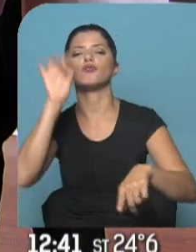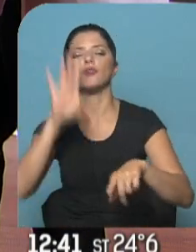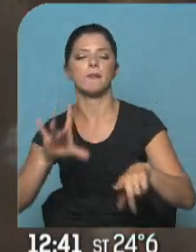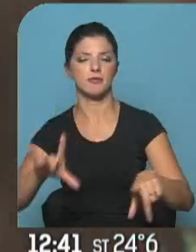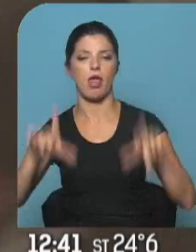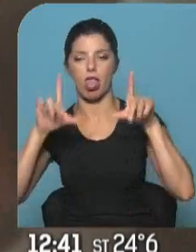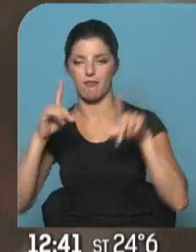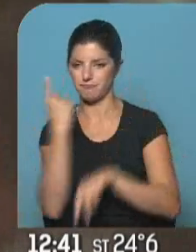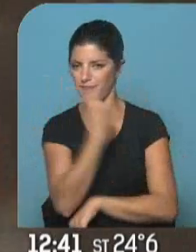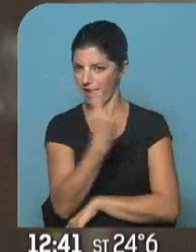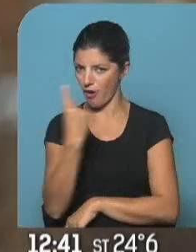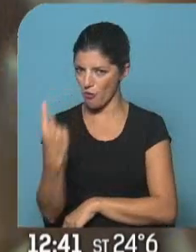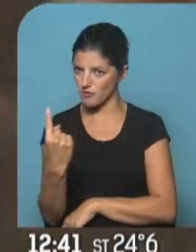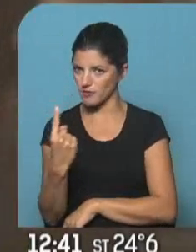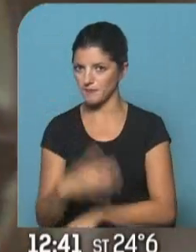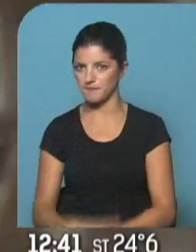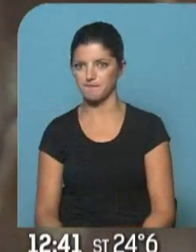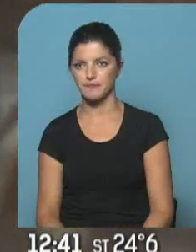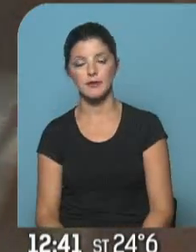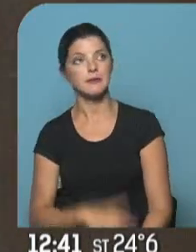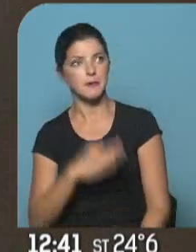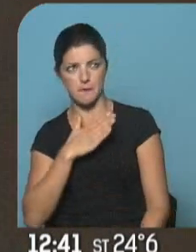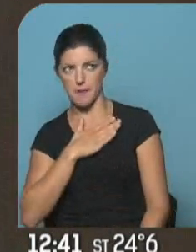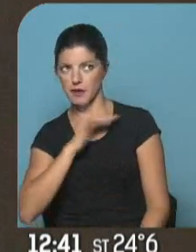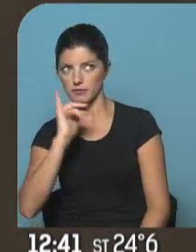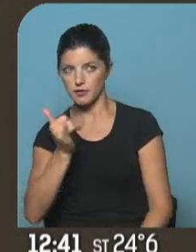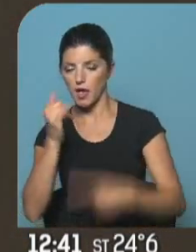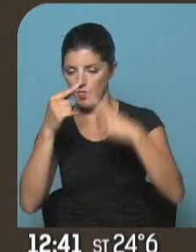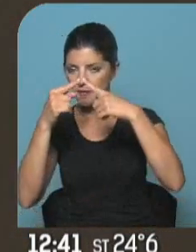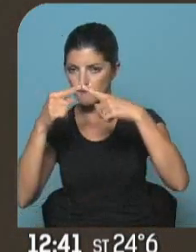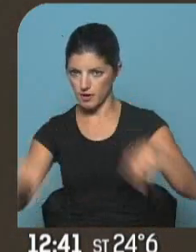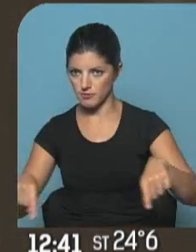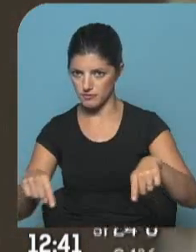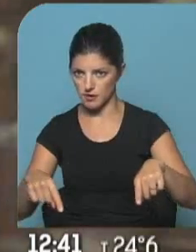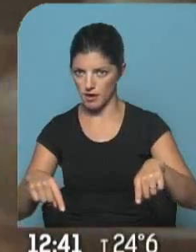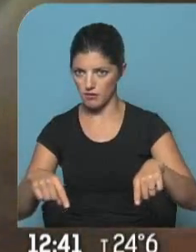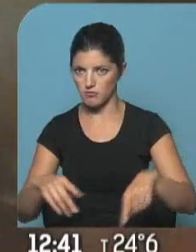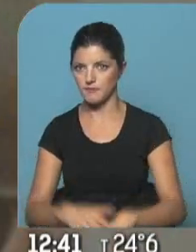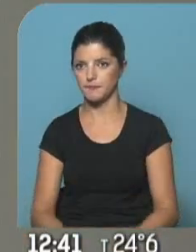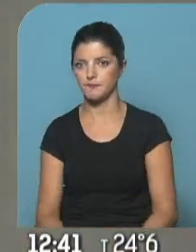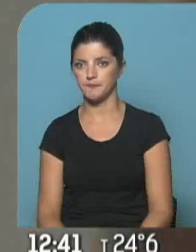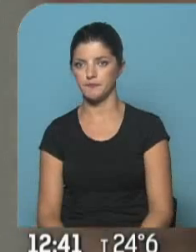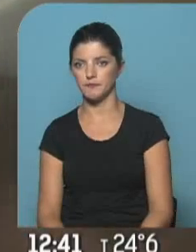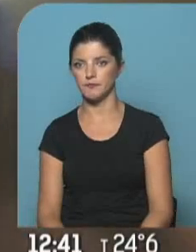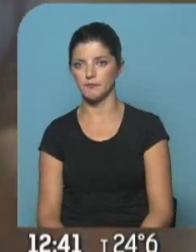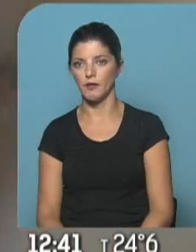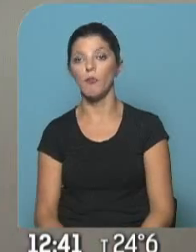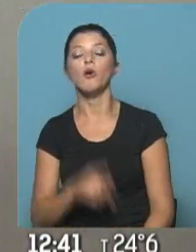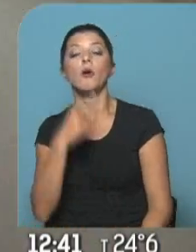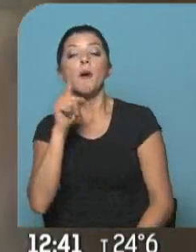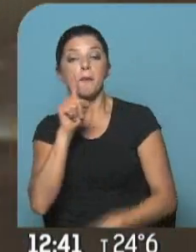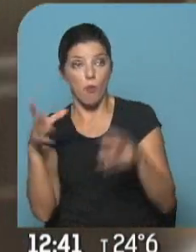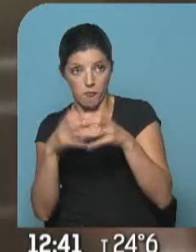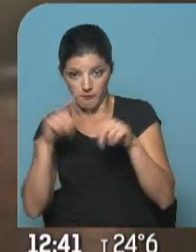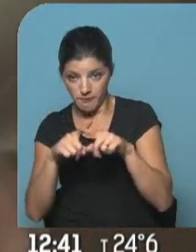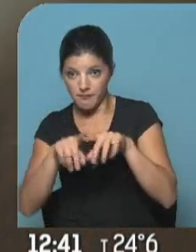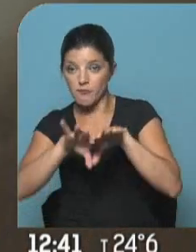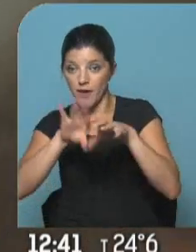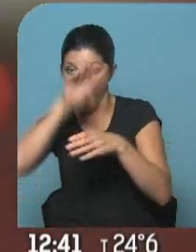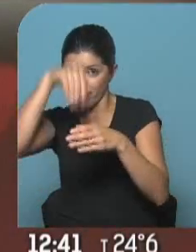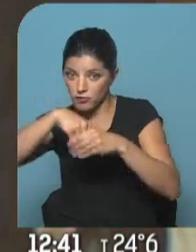de ambición? Yo apuesto a que sí hay una diferencia y mencionaba por eso la diferencia dentro del propio Frente Amplio. Creo que esas